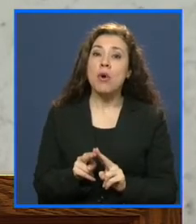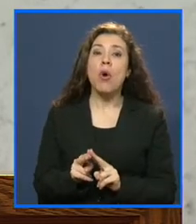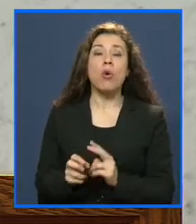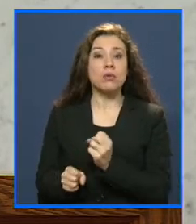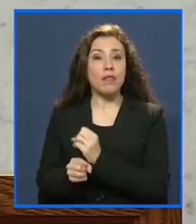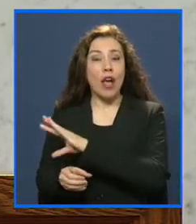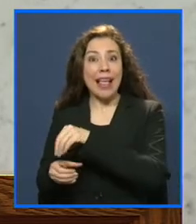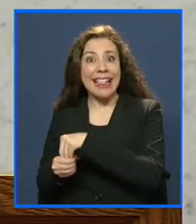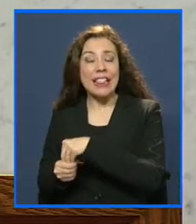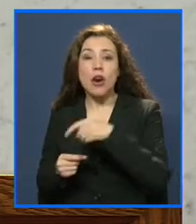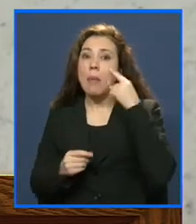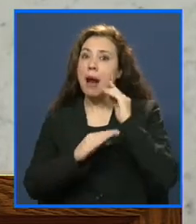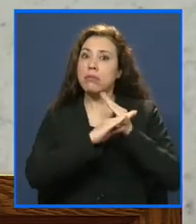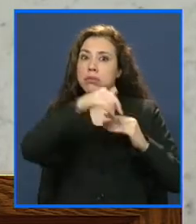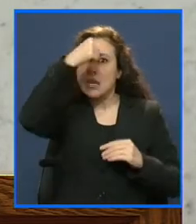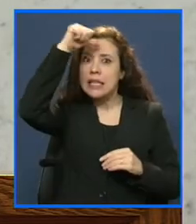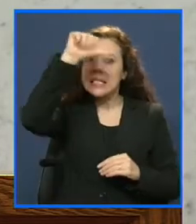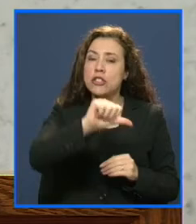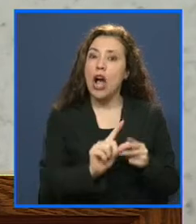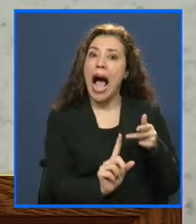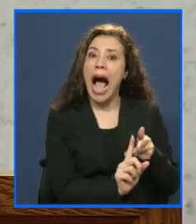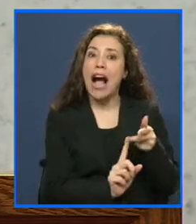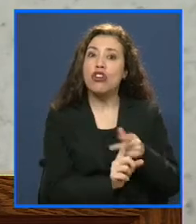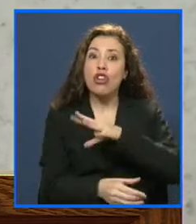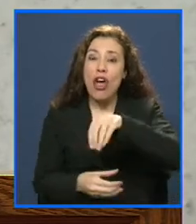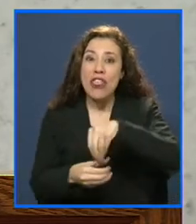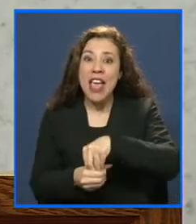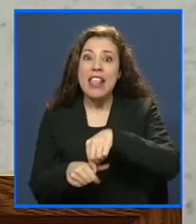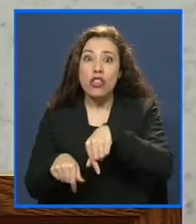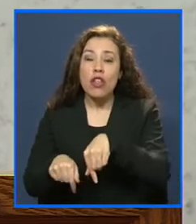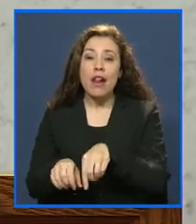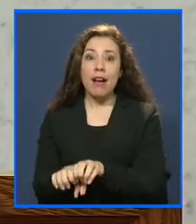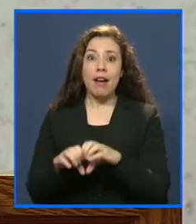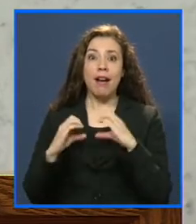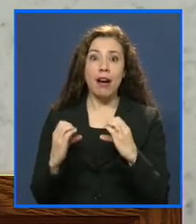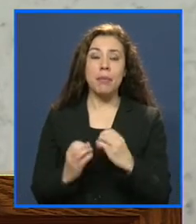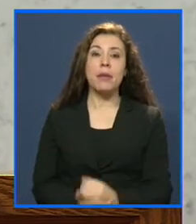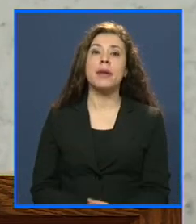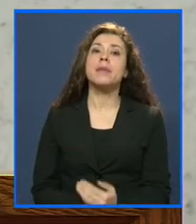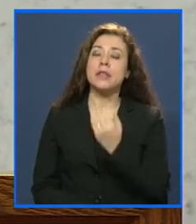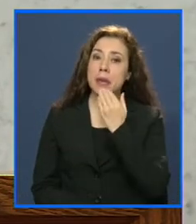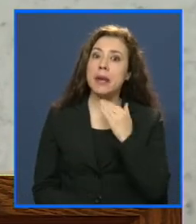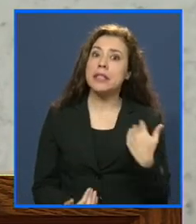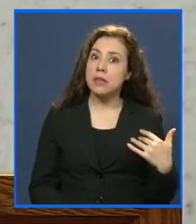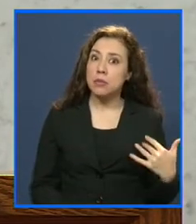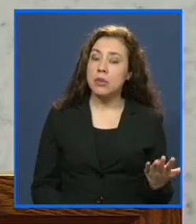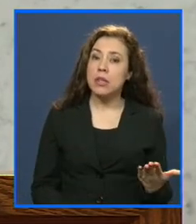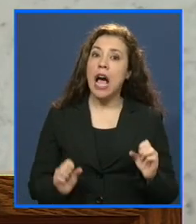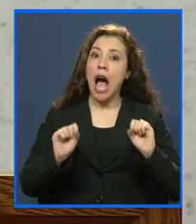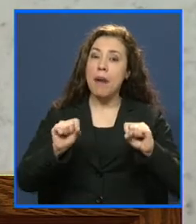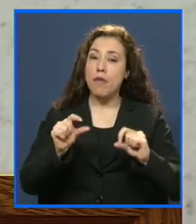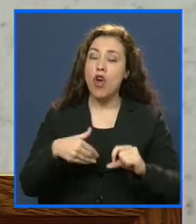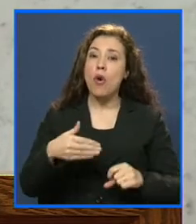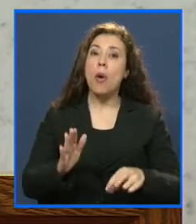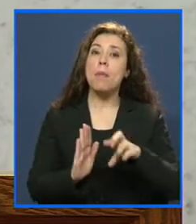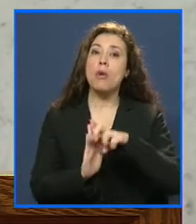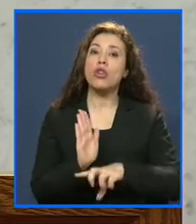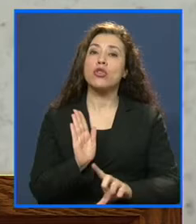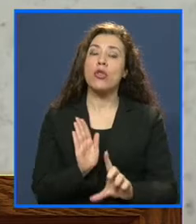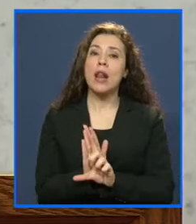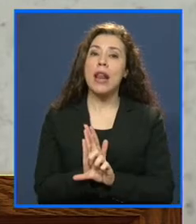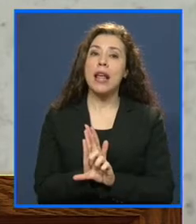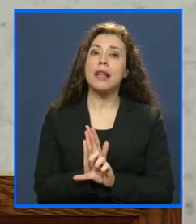interno para evitar y sancionar el acoso dentro de la institución es necesario que aprobemos prontamente el proyecto sobre